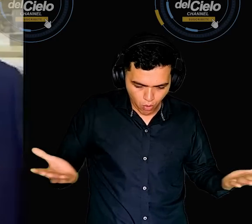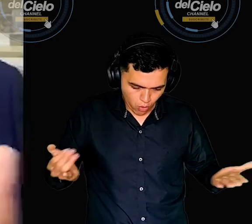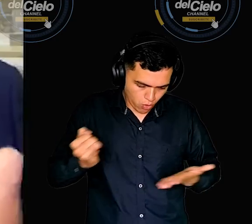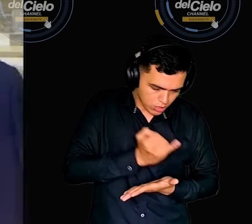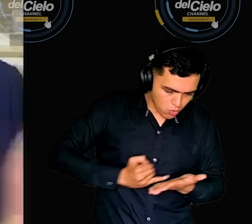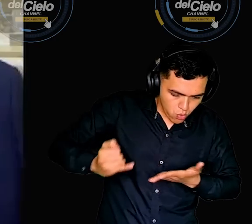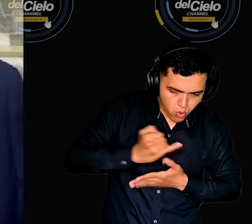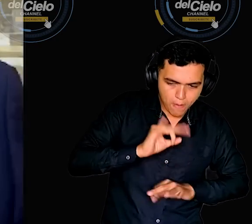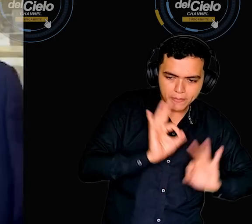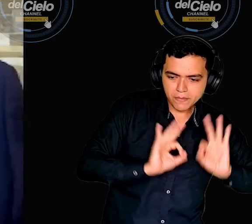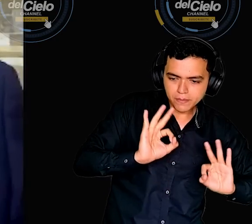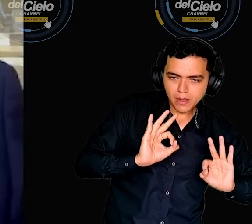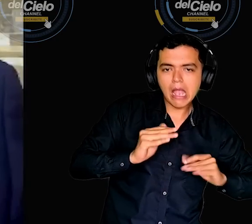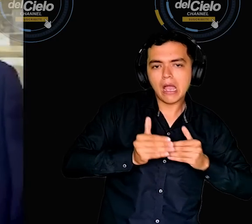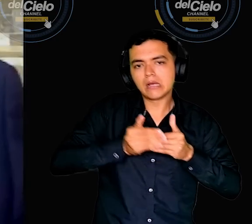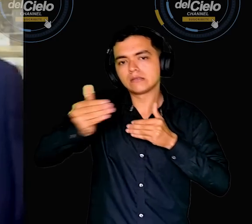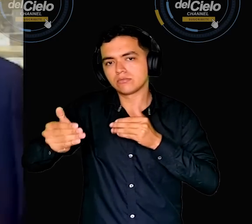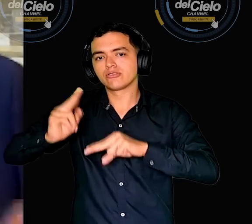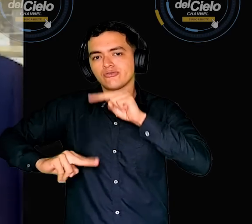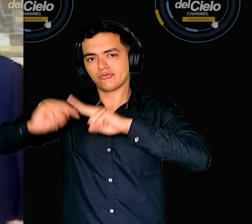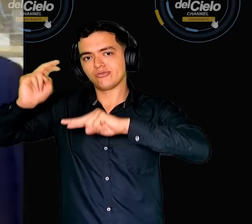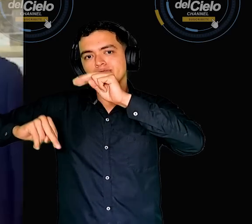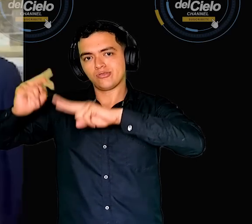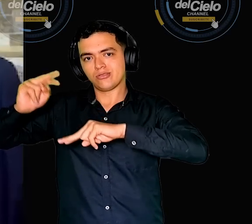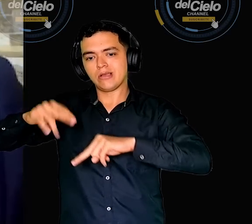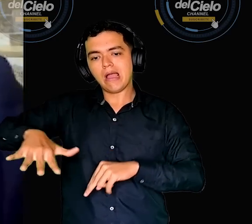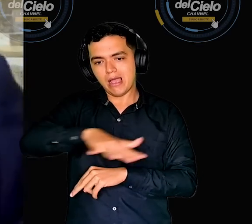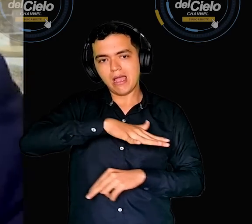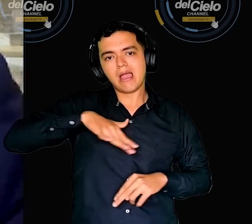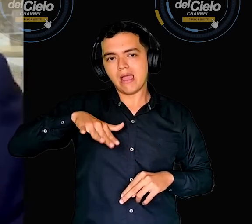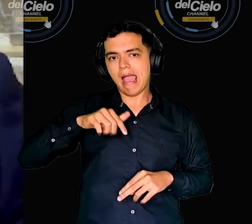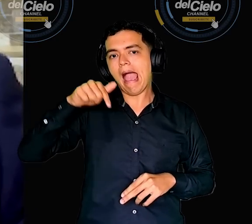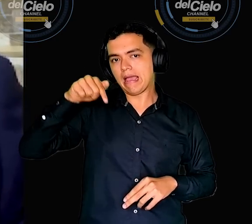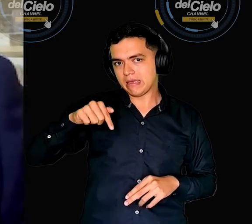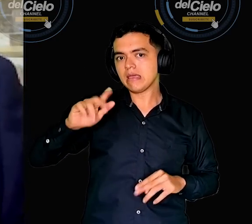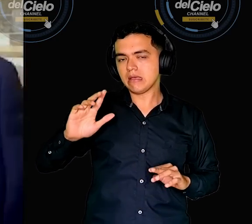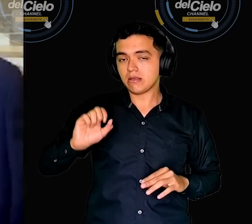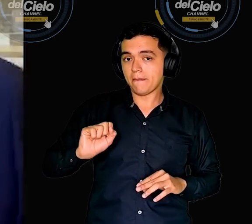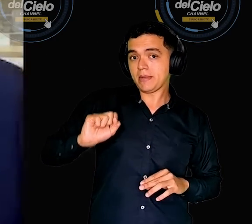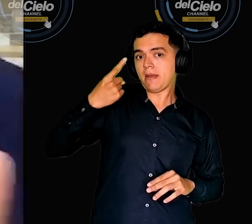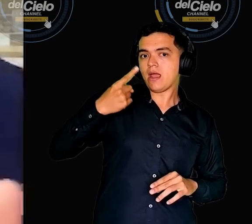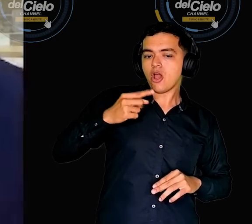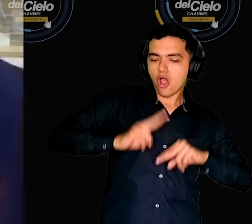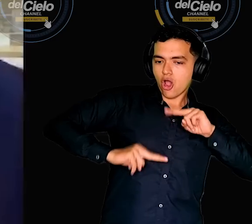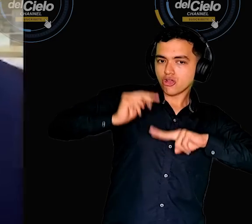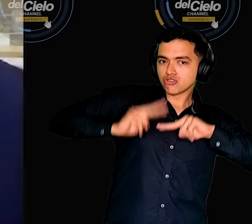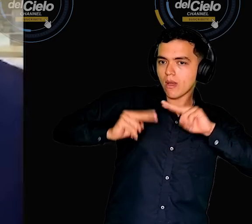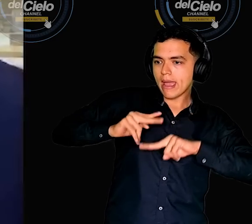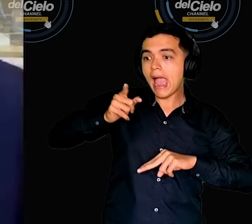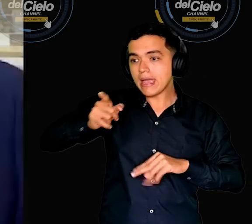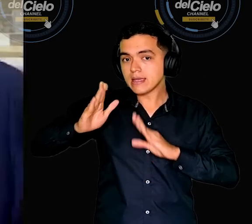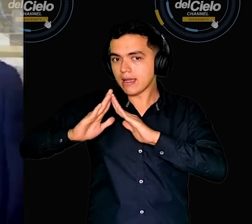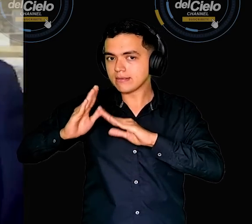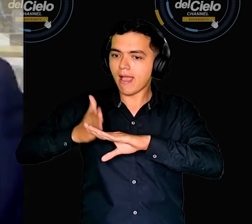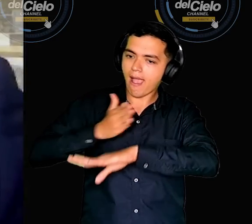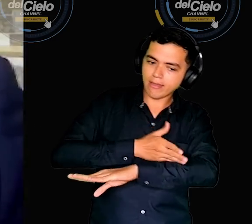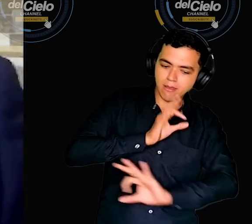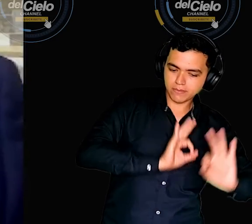y tome la determinación de seguir el mapa para llegar a esa meta. Y creo que con el